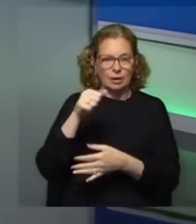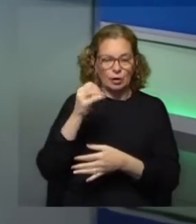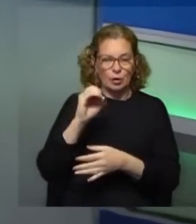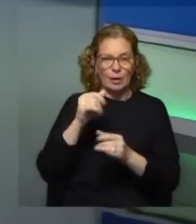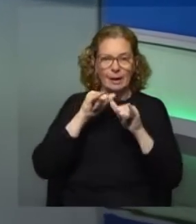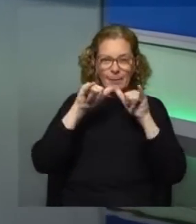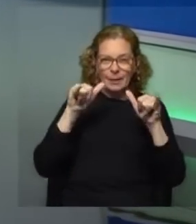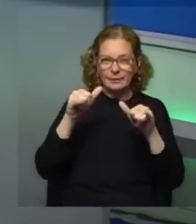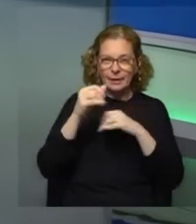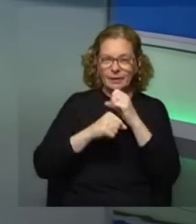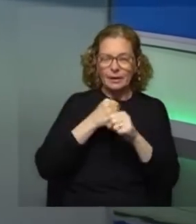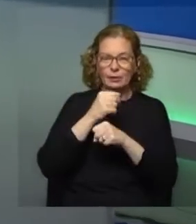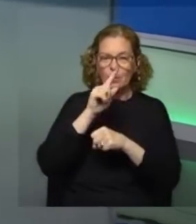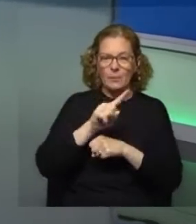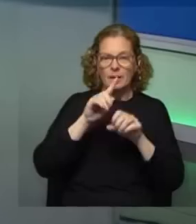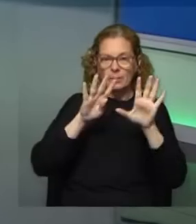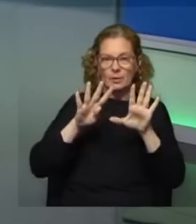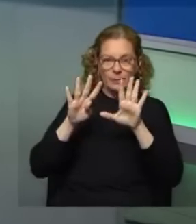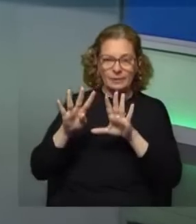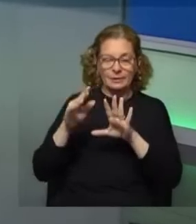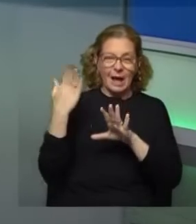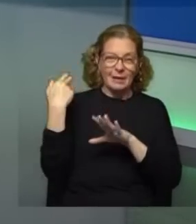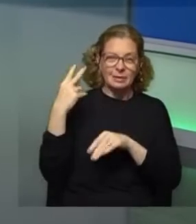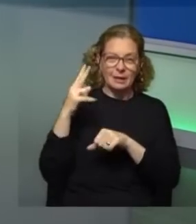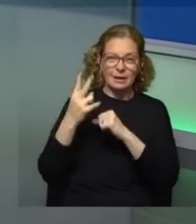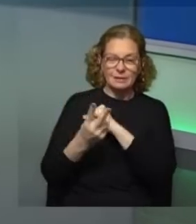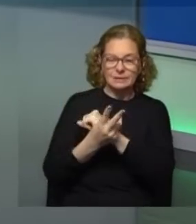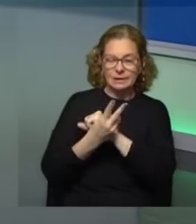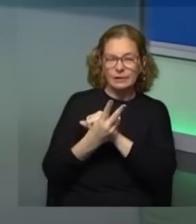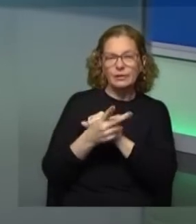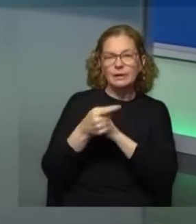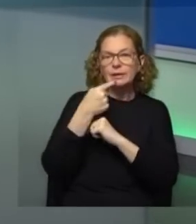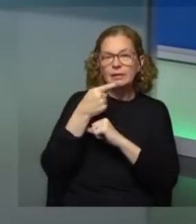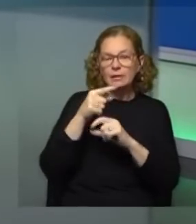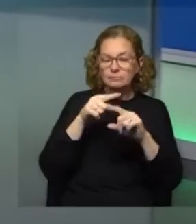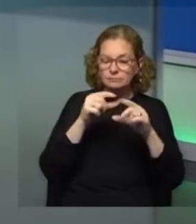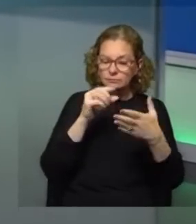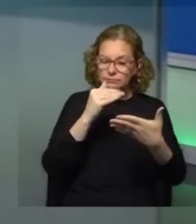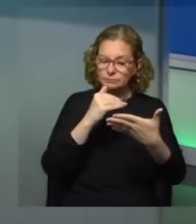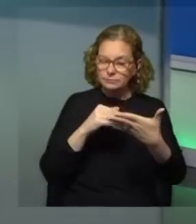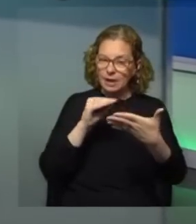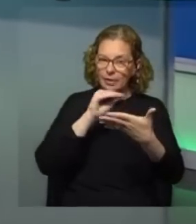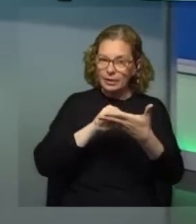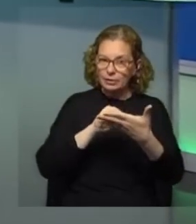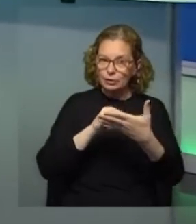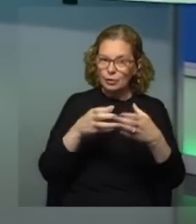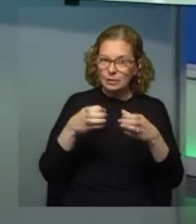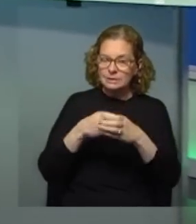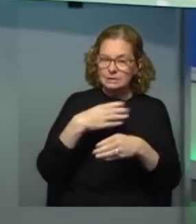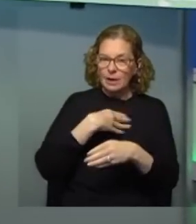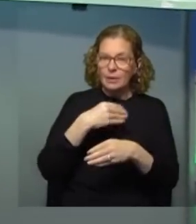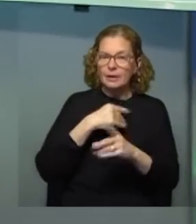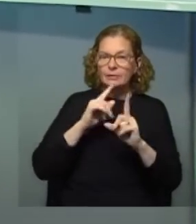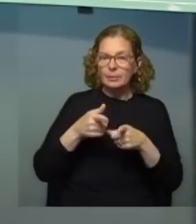electoral de 1999 el ex jefe de seguridad presidencial Alejandro asteciano integró listas del herrerismo además de